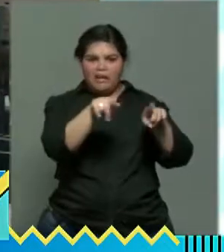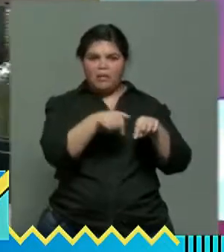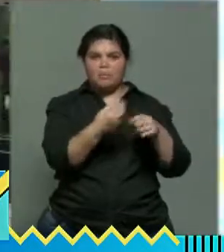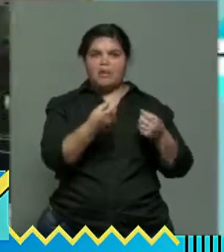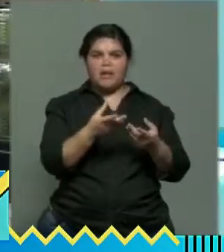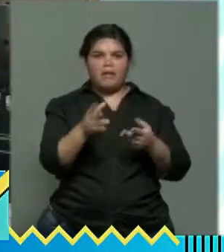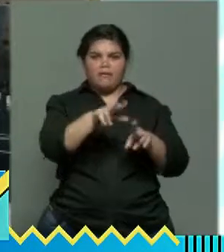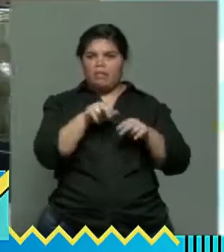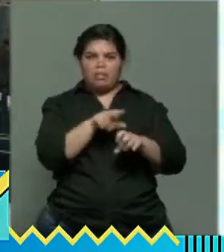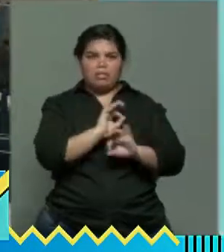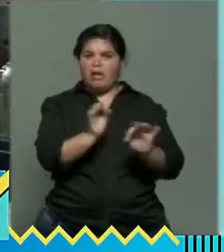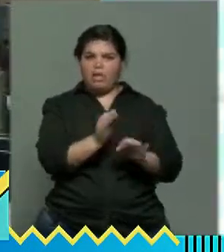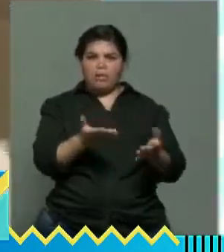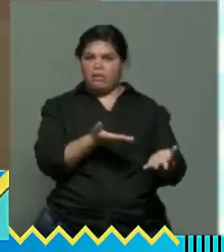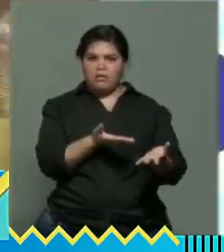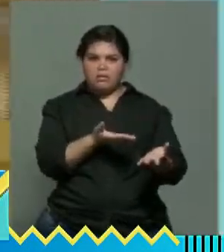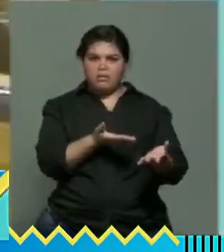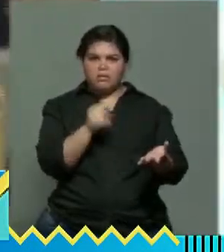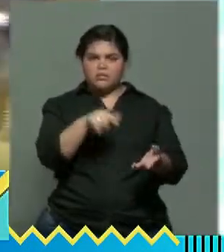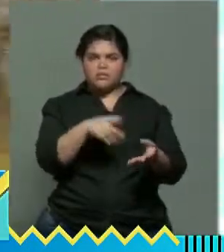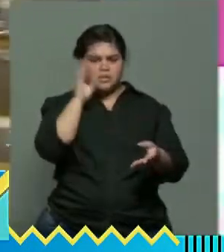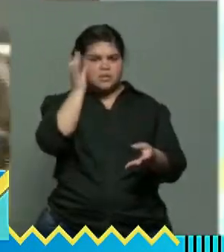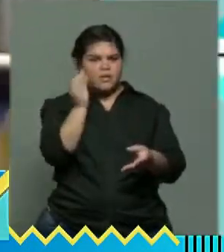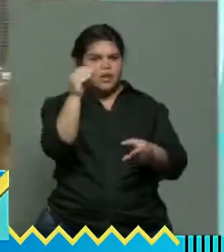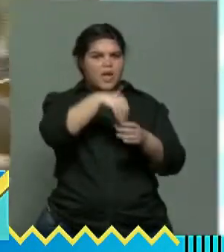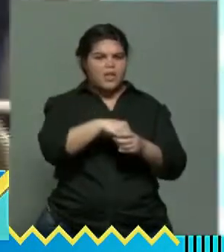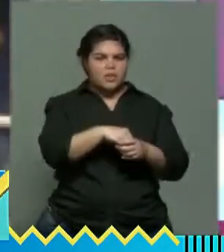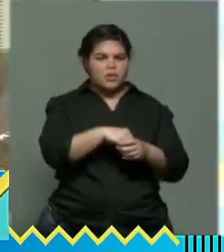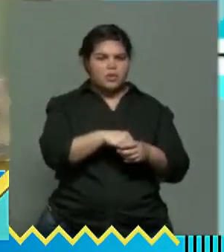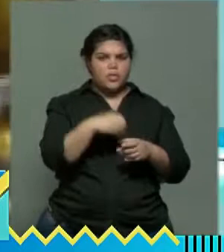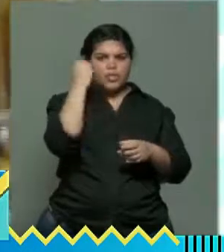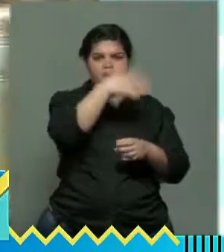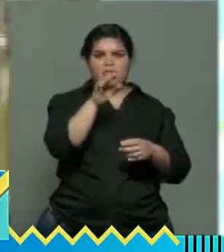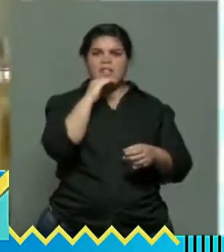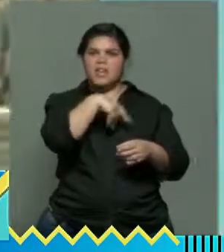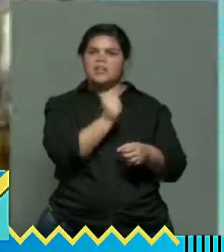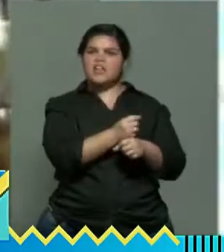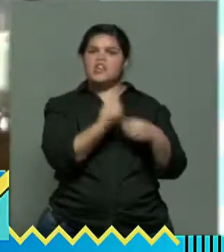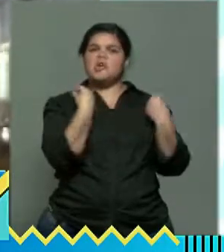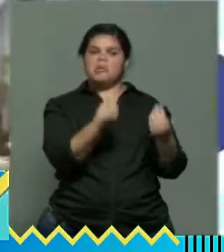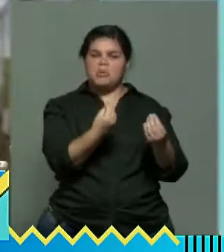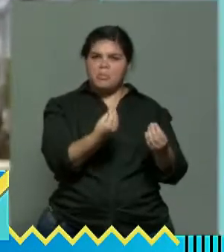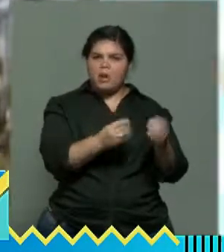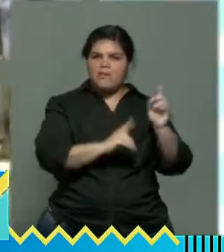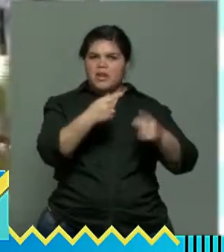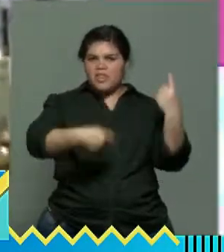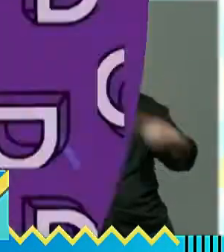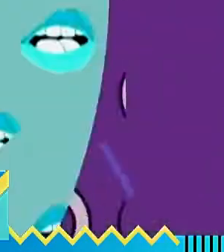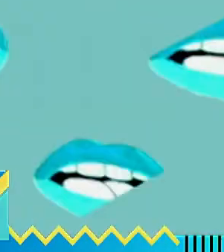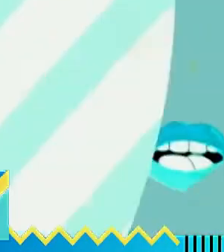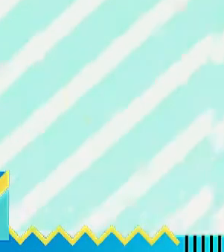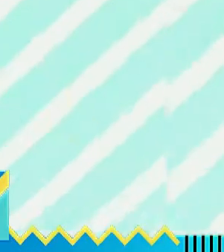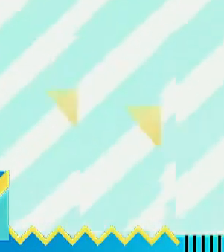Entonces también es como dentro digamos, del sector viñatero hay una diferencia, pero que, digamos, cuando hay un problema, digamos, central,